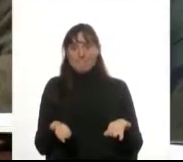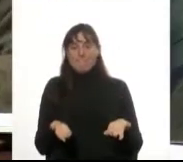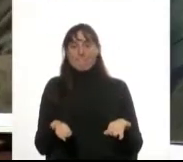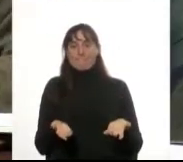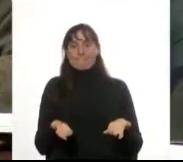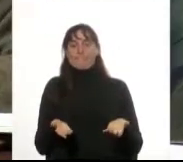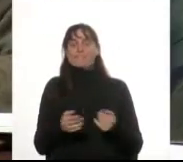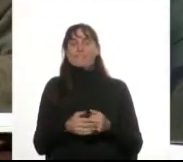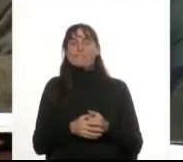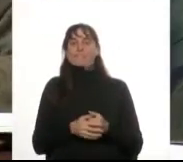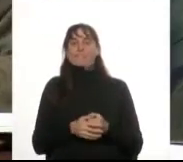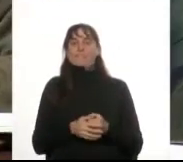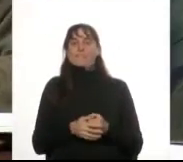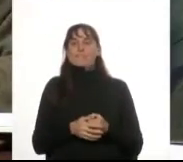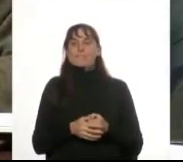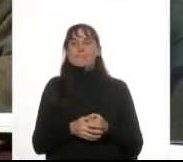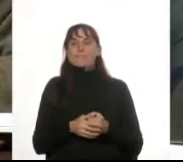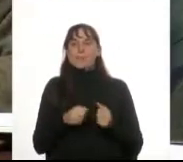ellos,